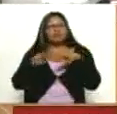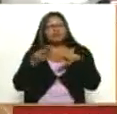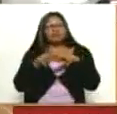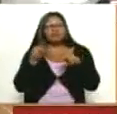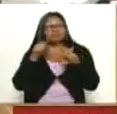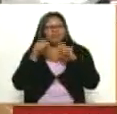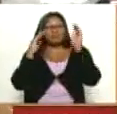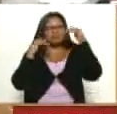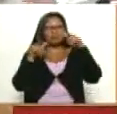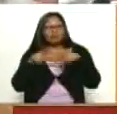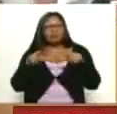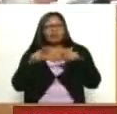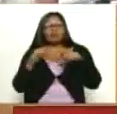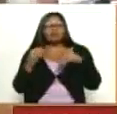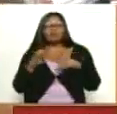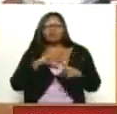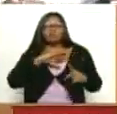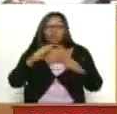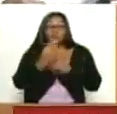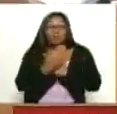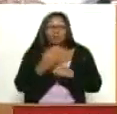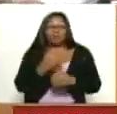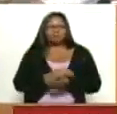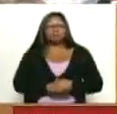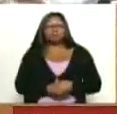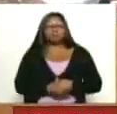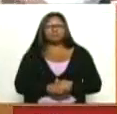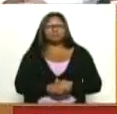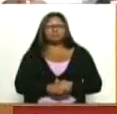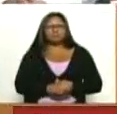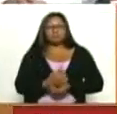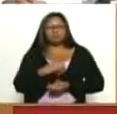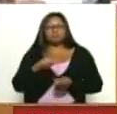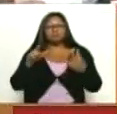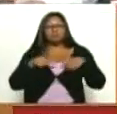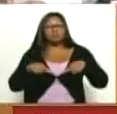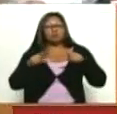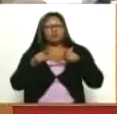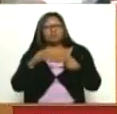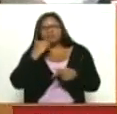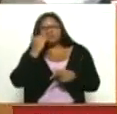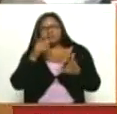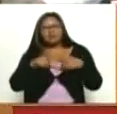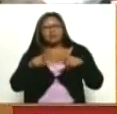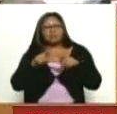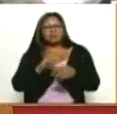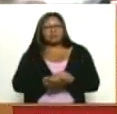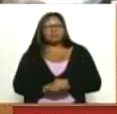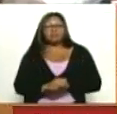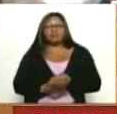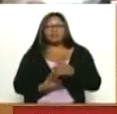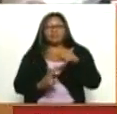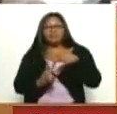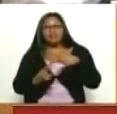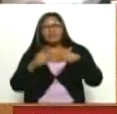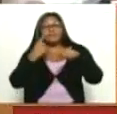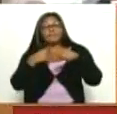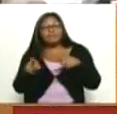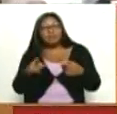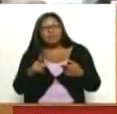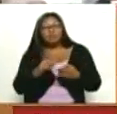concentrado en la casona cultural Aquiles Nazoa, en esta parroquia muy cerca del canal. Sin embargo,